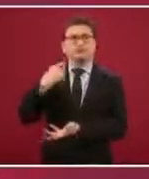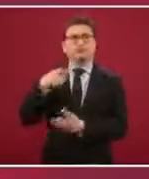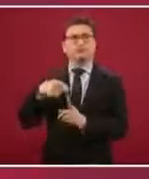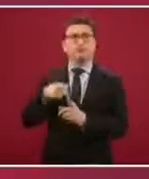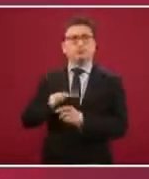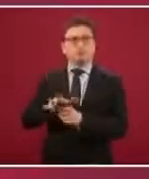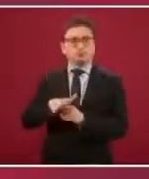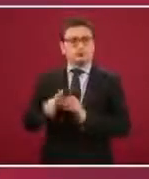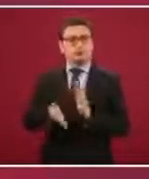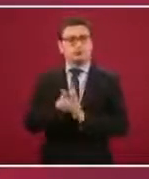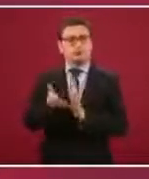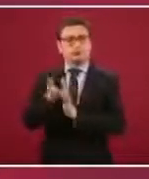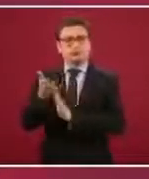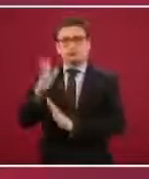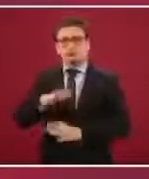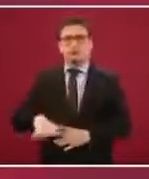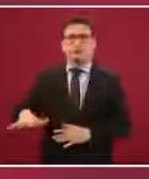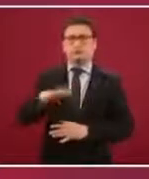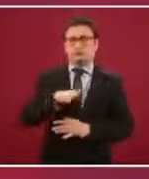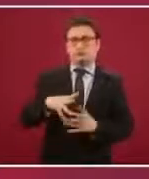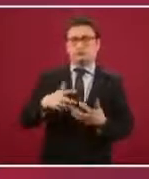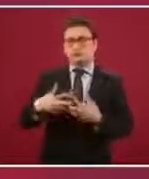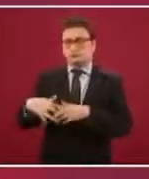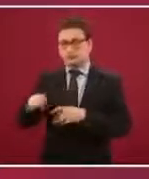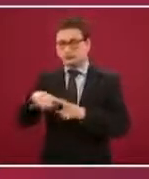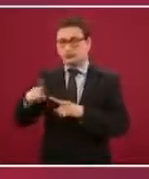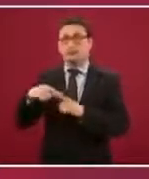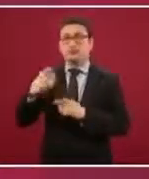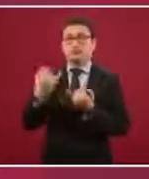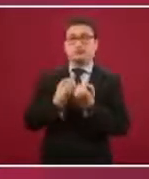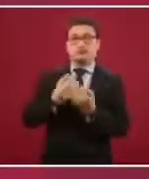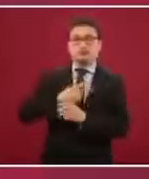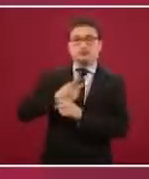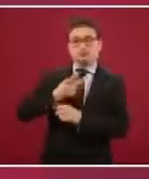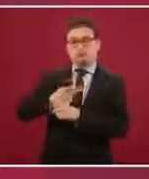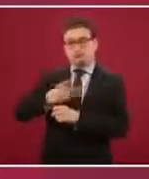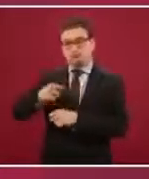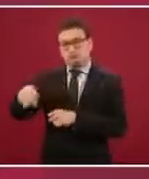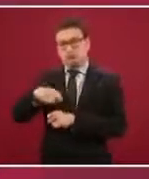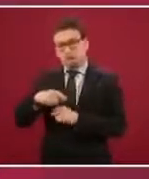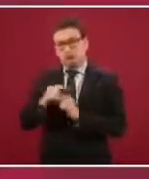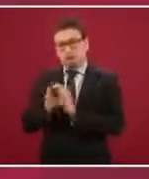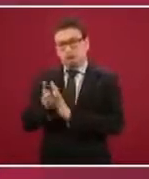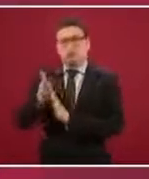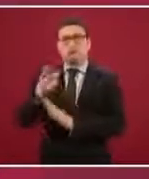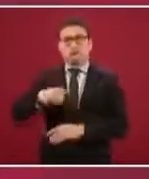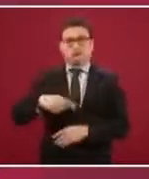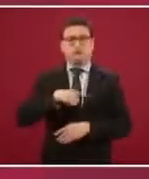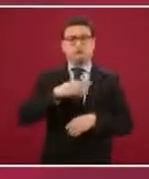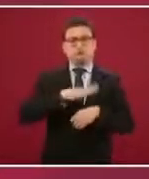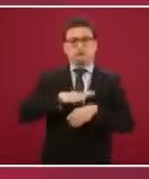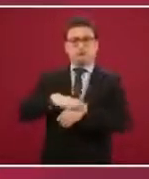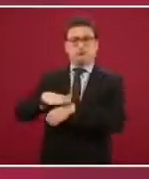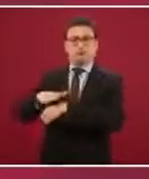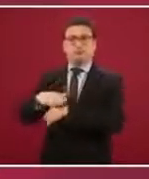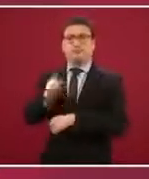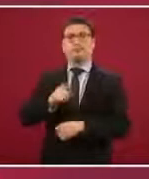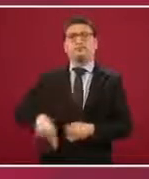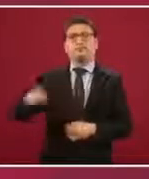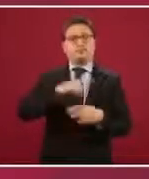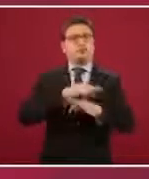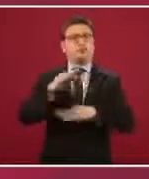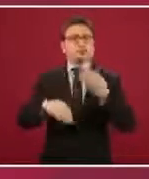obras de infraestructura hidráulica y para una preparatoria de hecho nosotros hacemos un llamado a cada uno de ustedes